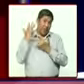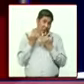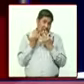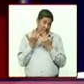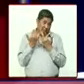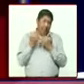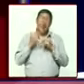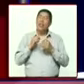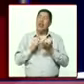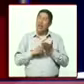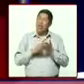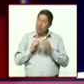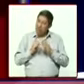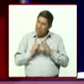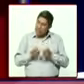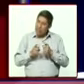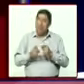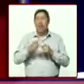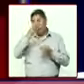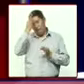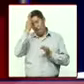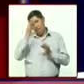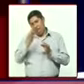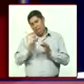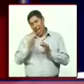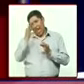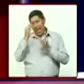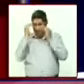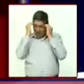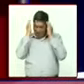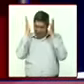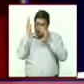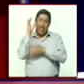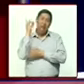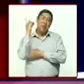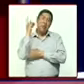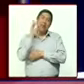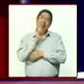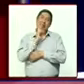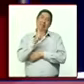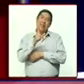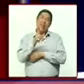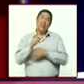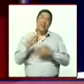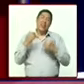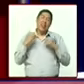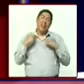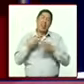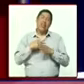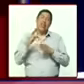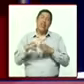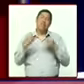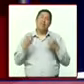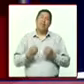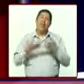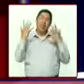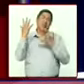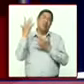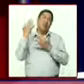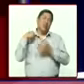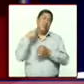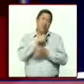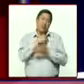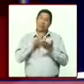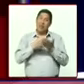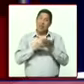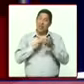apenas empieza, así que sigamos con la fe en alto y ojalá que Bolivia realmente tenga esos resultados que tanto esperamos para ir a